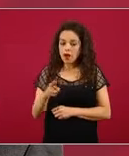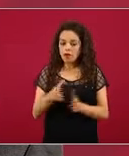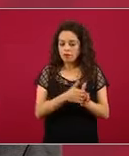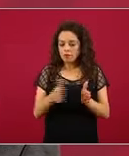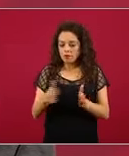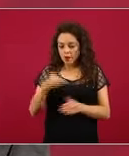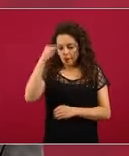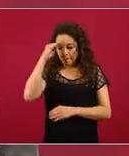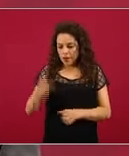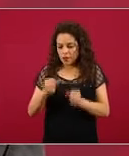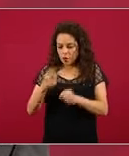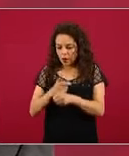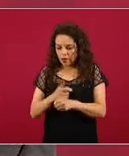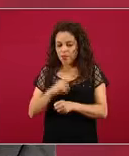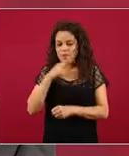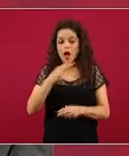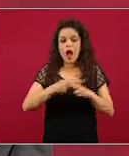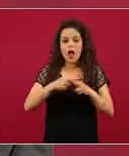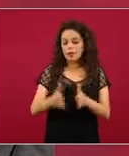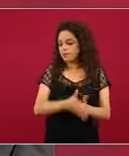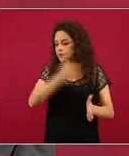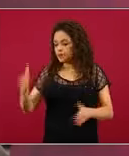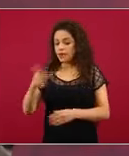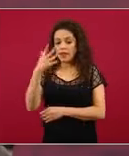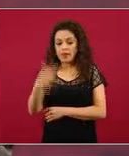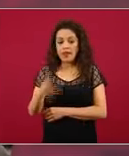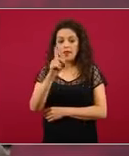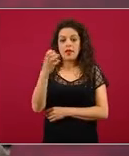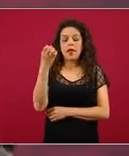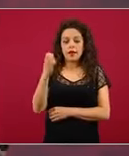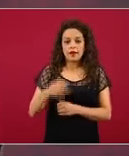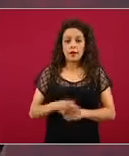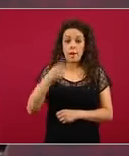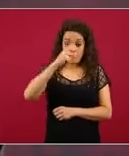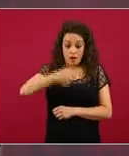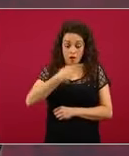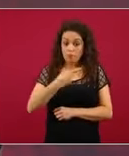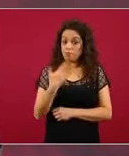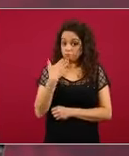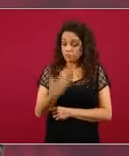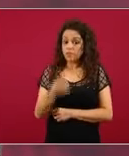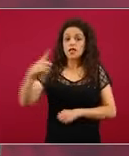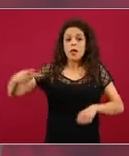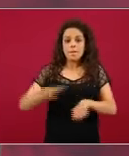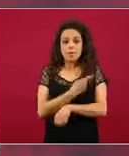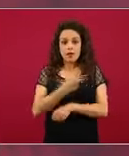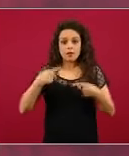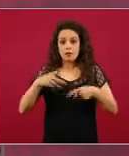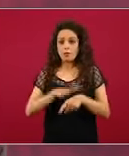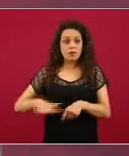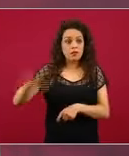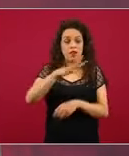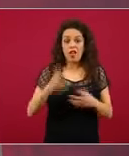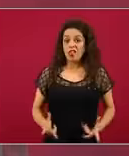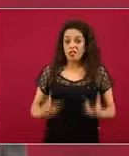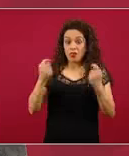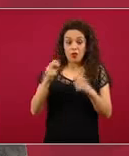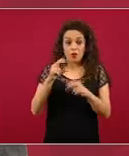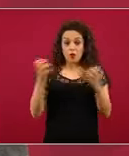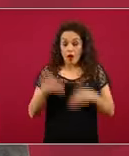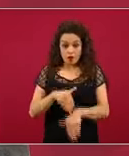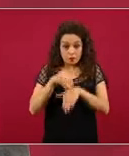disposición es hasta el 10 de enero. Pero su pregunta es muy relevante. ¿Qué pasaría si la sociedad no ayuda? Pues que los